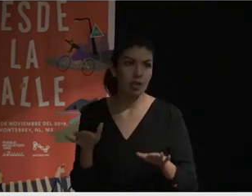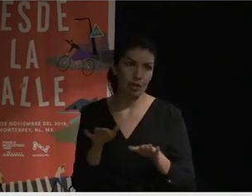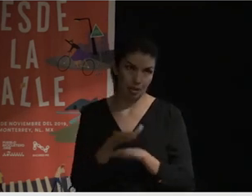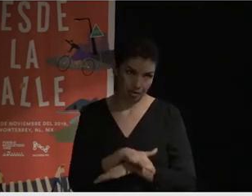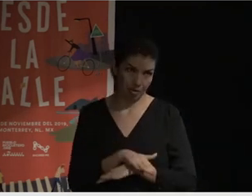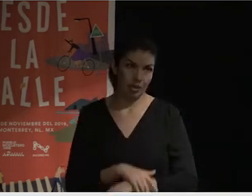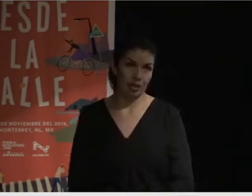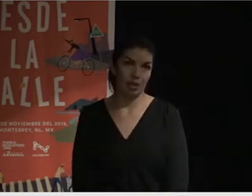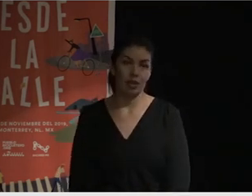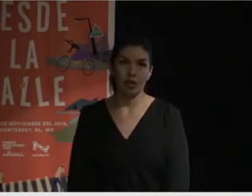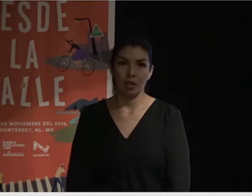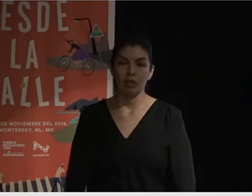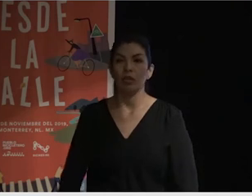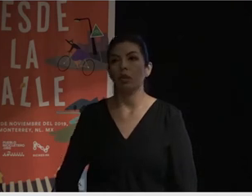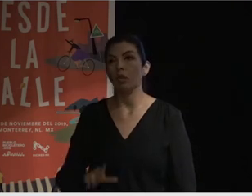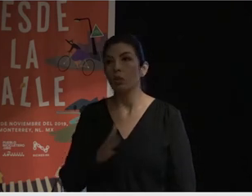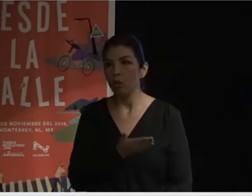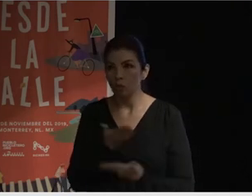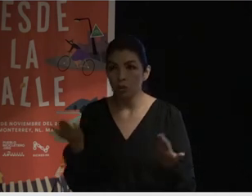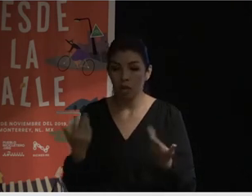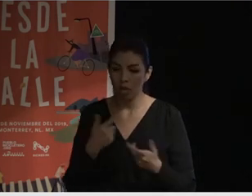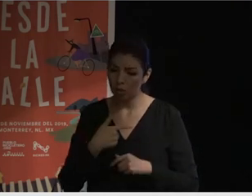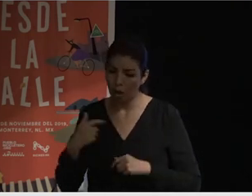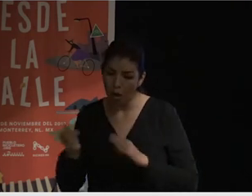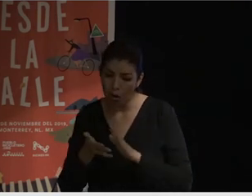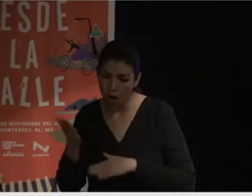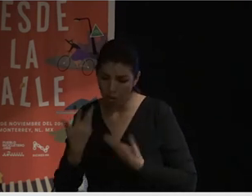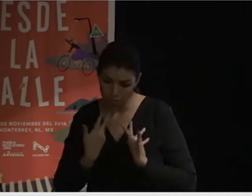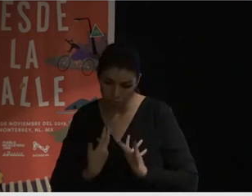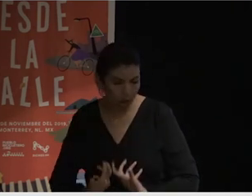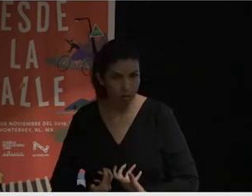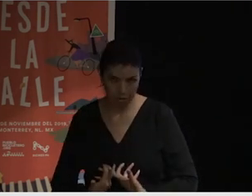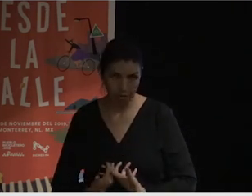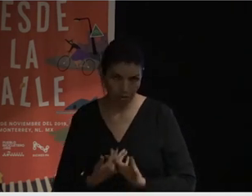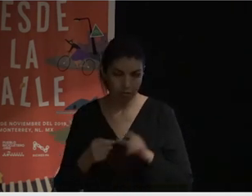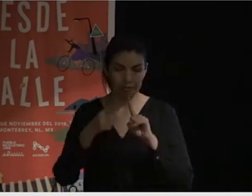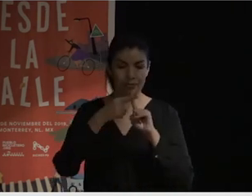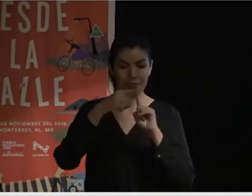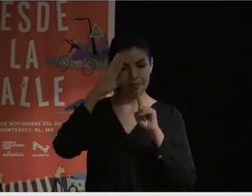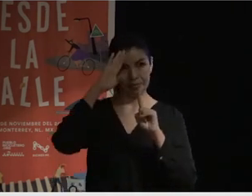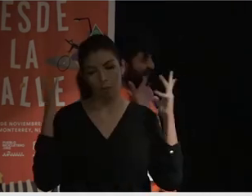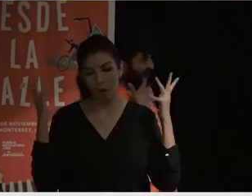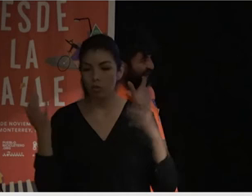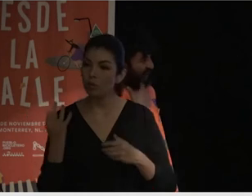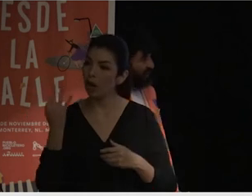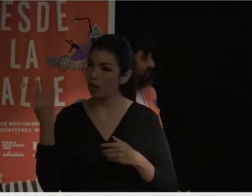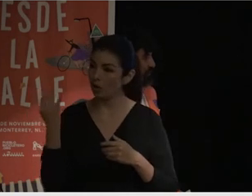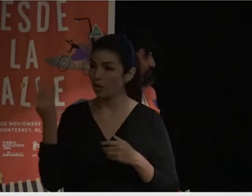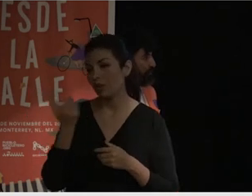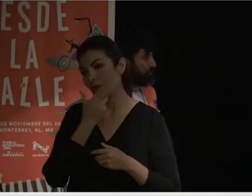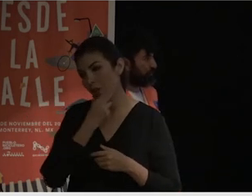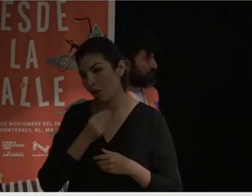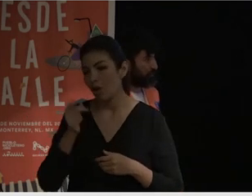no nos vayamos de aquí pesimistas, sino recordar también que esto es algo que está sucediendo ya. Pues bueno, el tema es